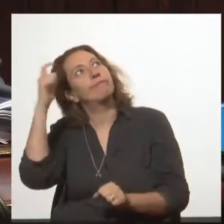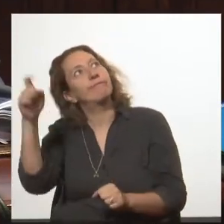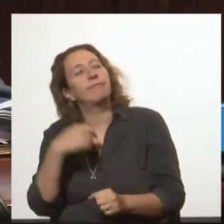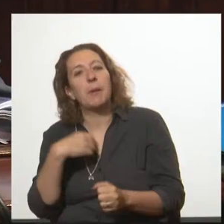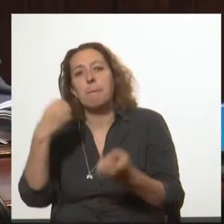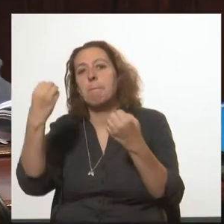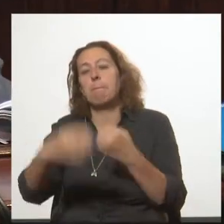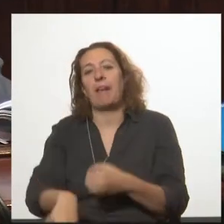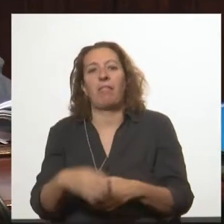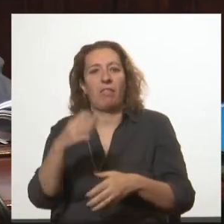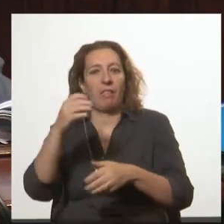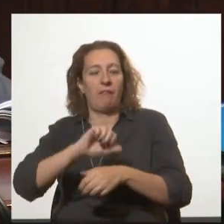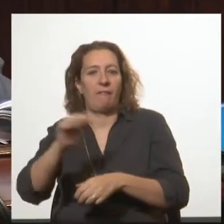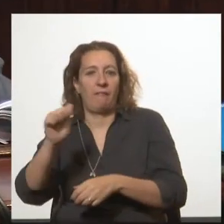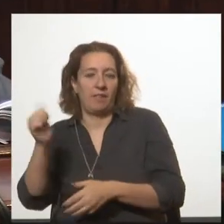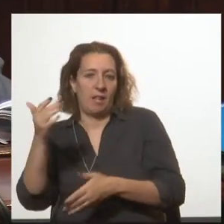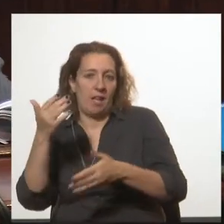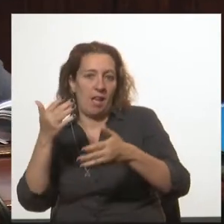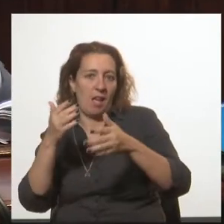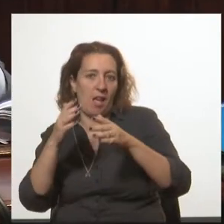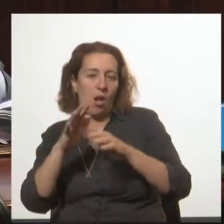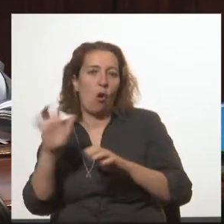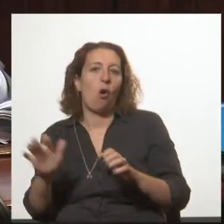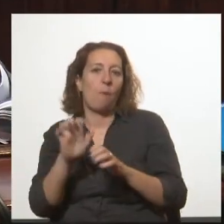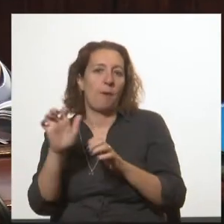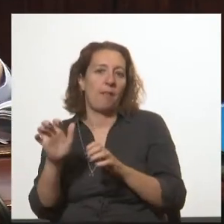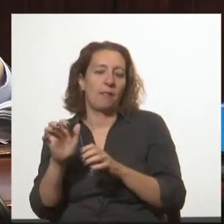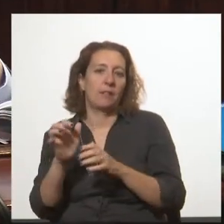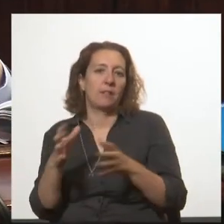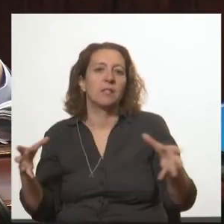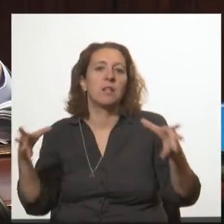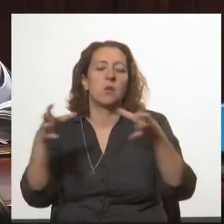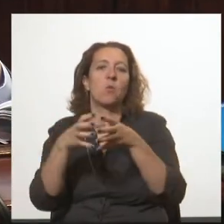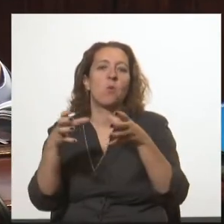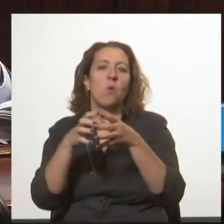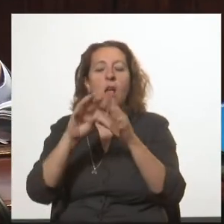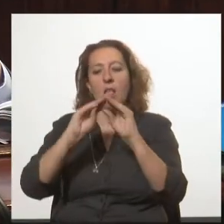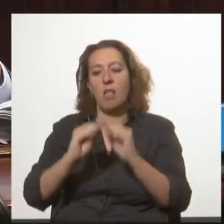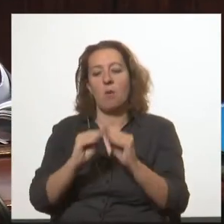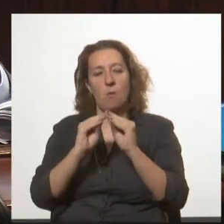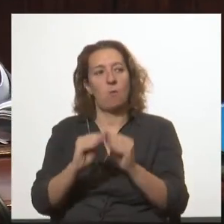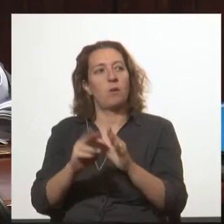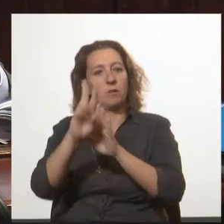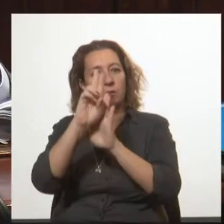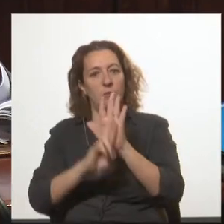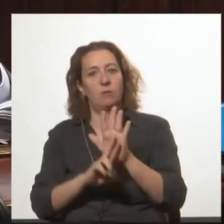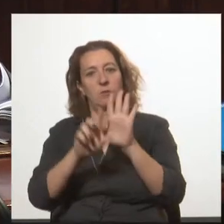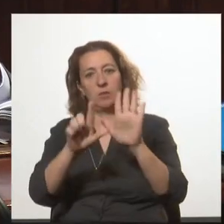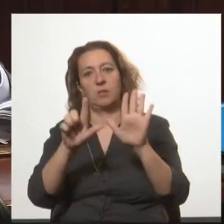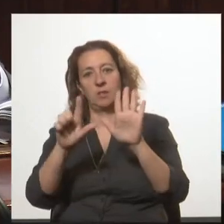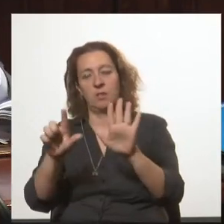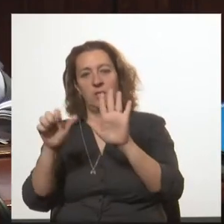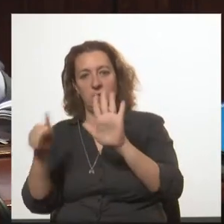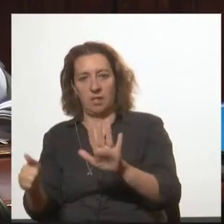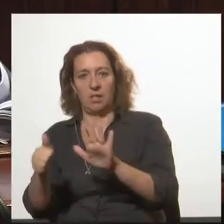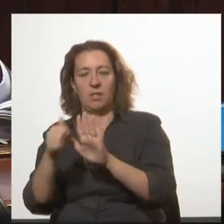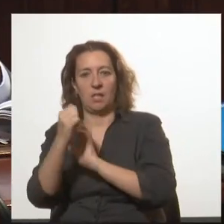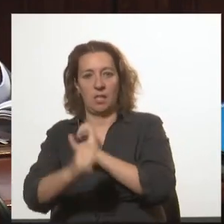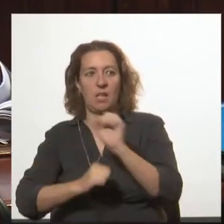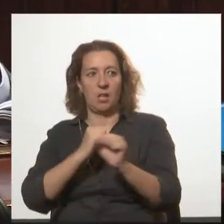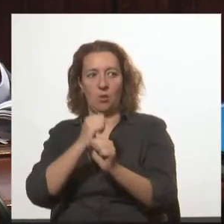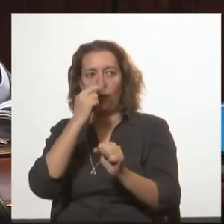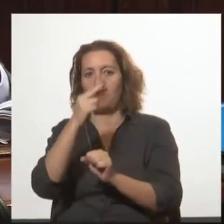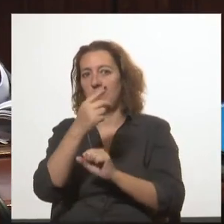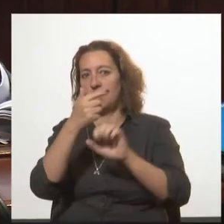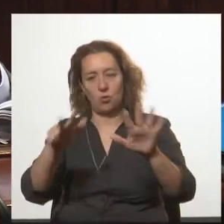ventajas comparativas el tribunal de cuentas en resolución 776 del 18 fue contundente